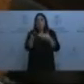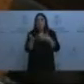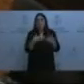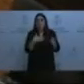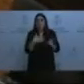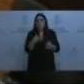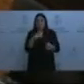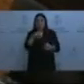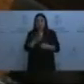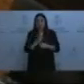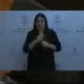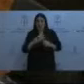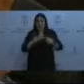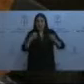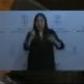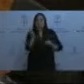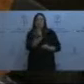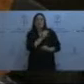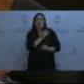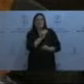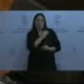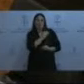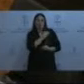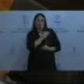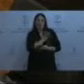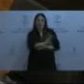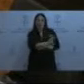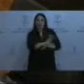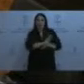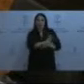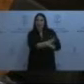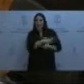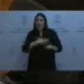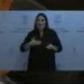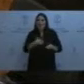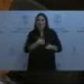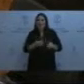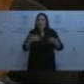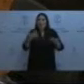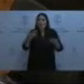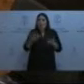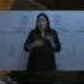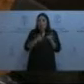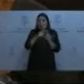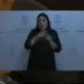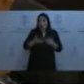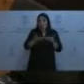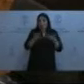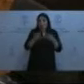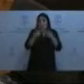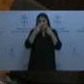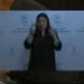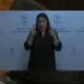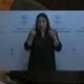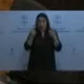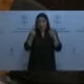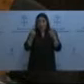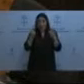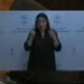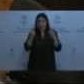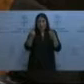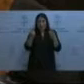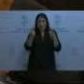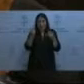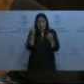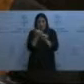la Cámara que cuál era el papel de la Consejería en velar por la oferta pública de empleo. Ya le expliqué que